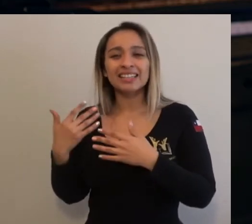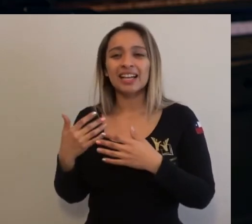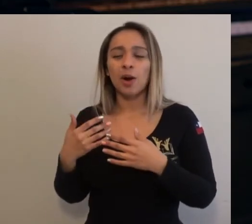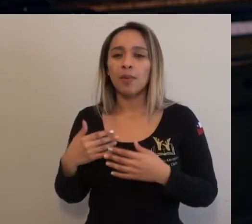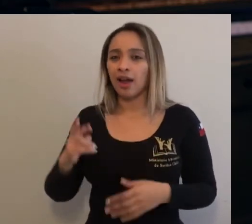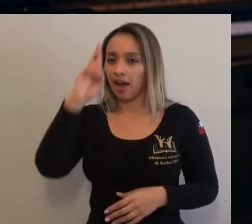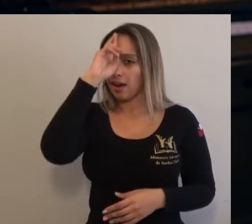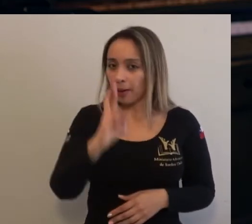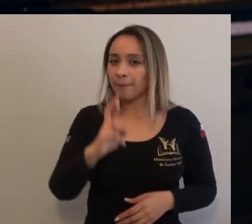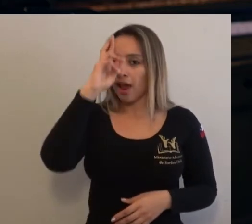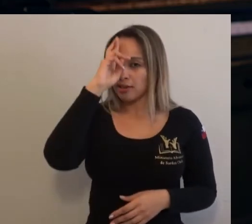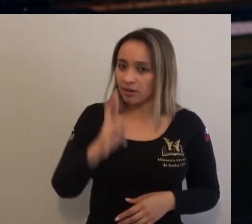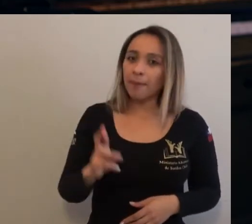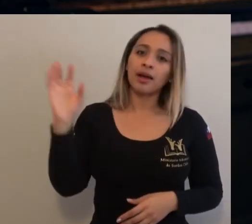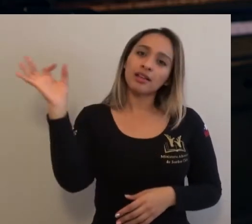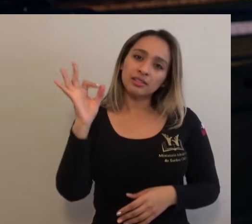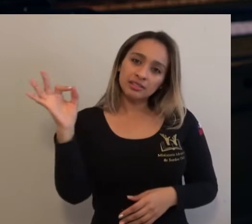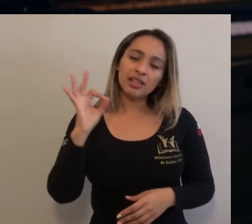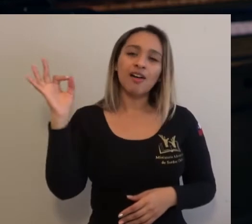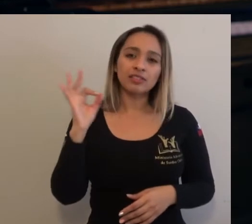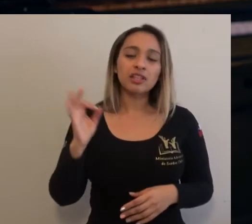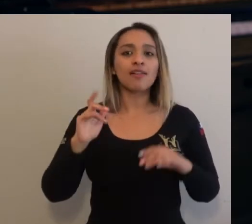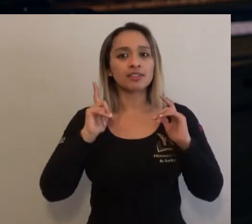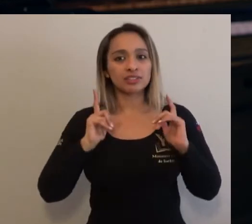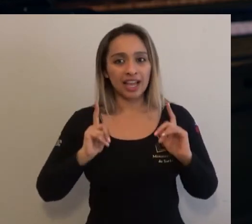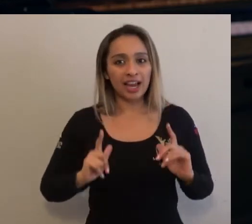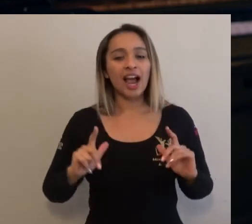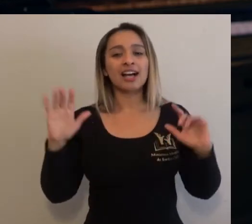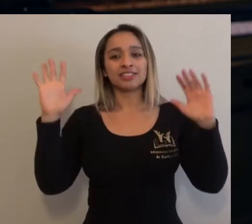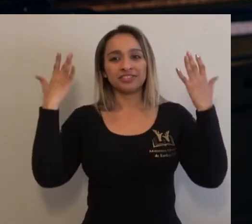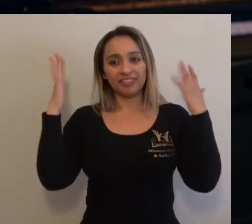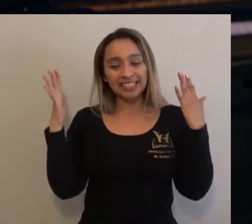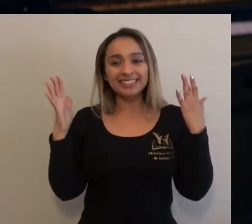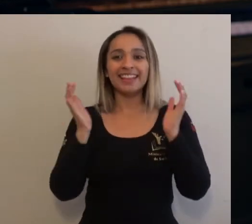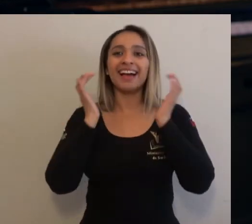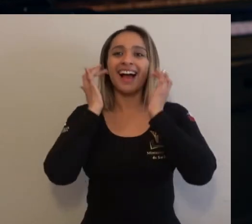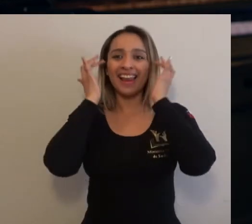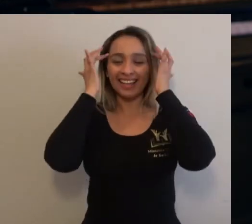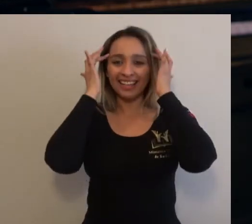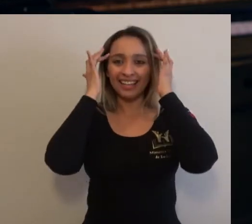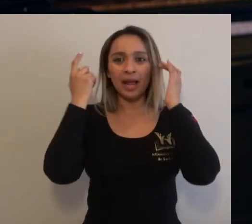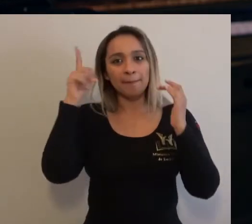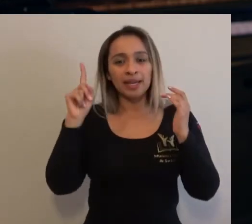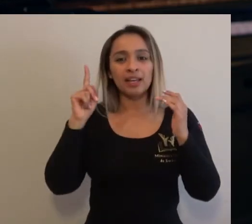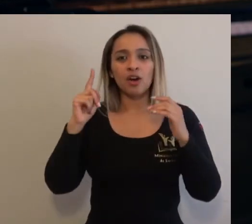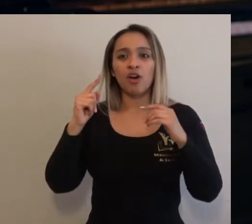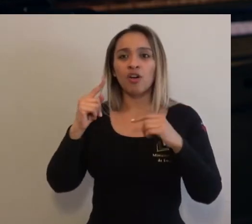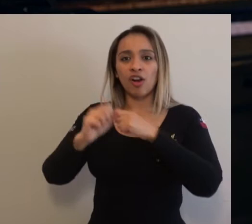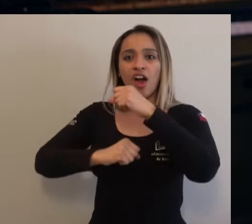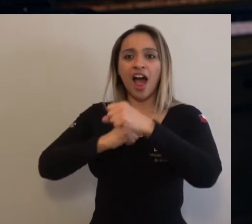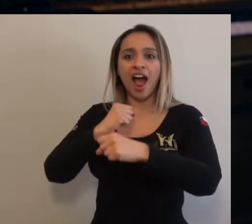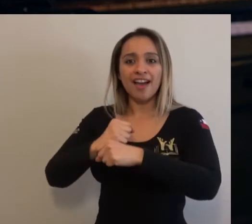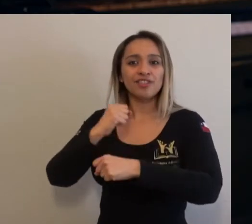se iba respetando el día sábado y se veía como un día de descanso, de regocijo, de alegría, pero al pasar